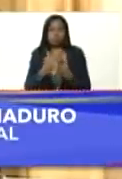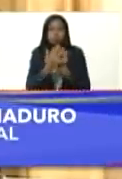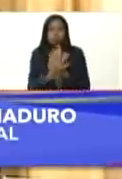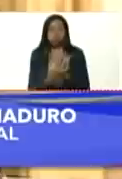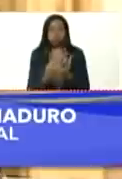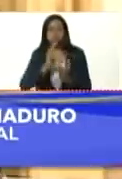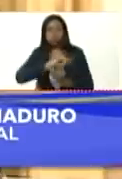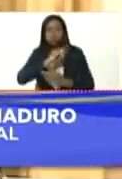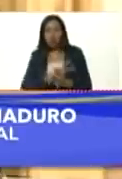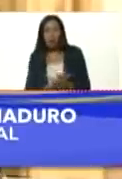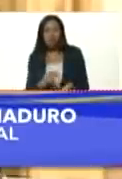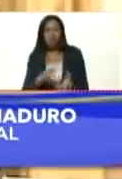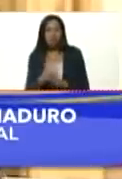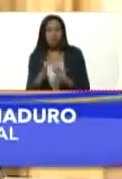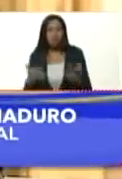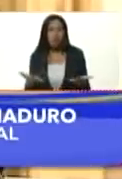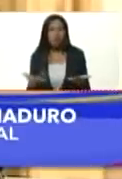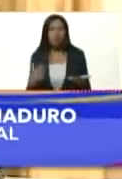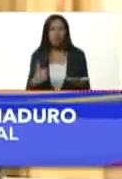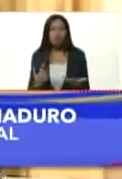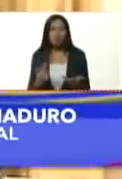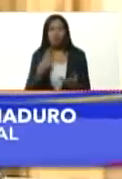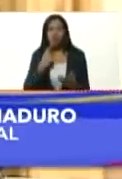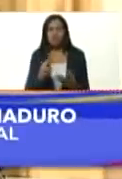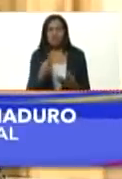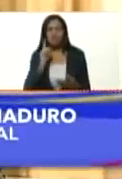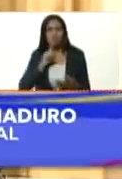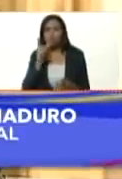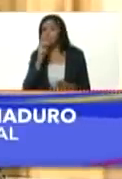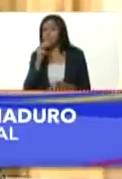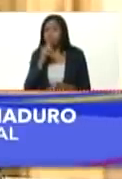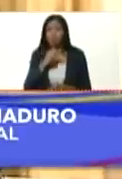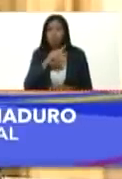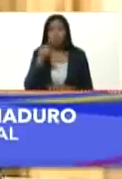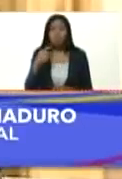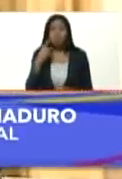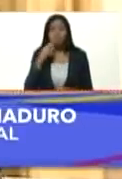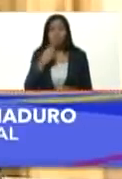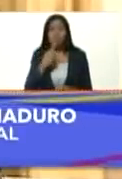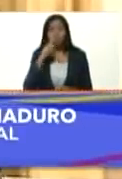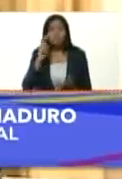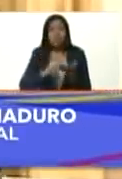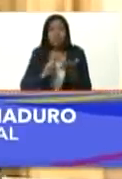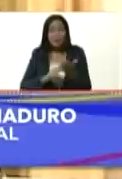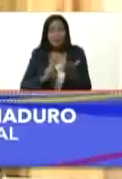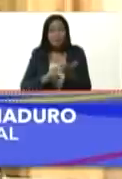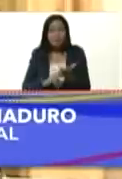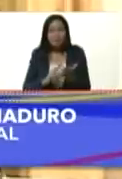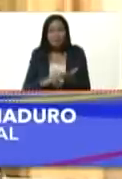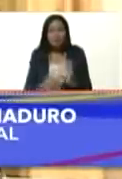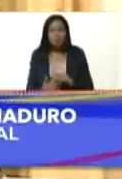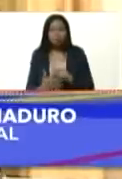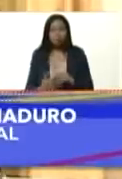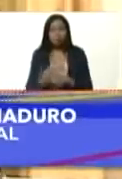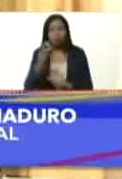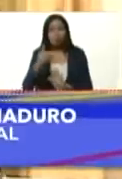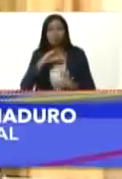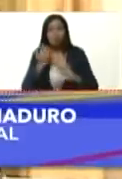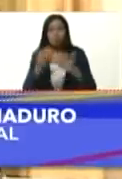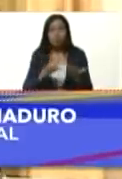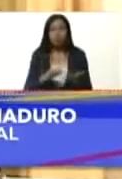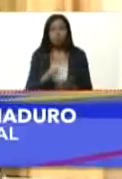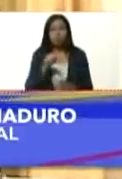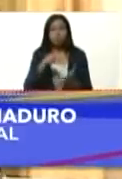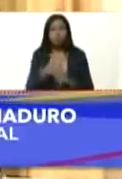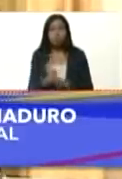cruda. Yo no estoy exagerando, estoy diciendo exactamente la verdad. Por eso